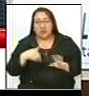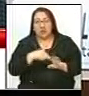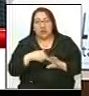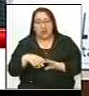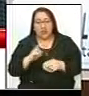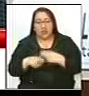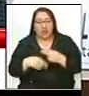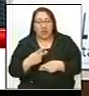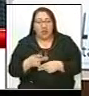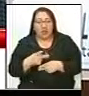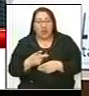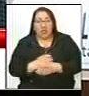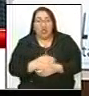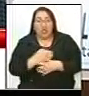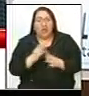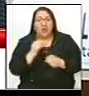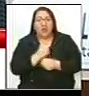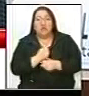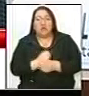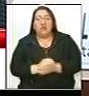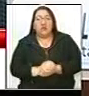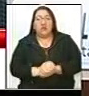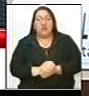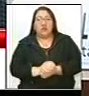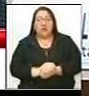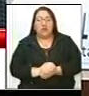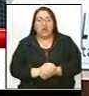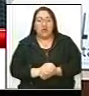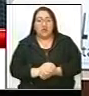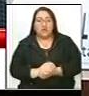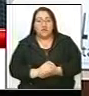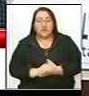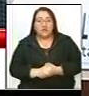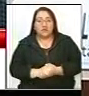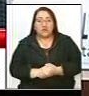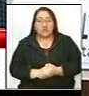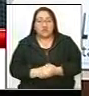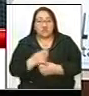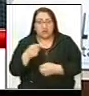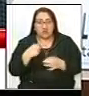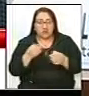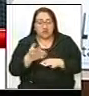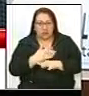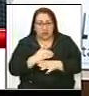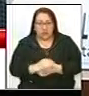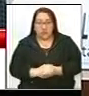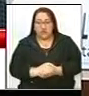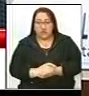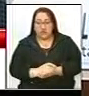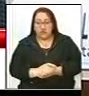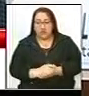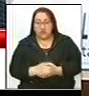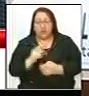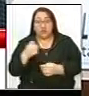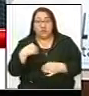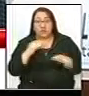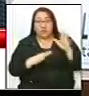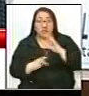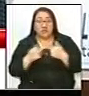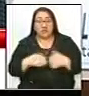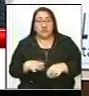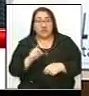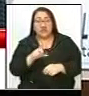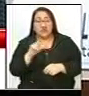como segunda línea de trabajo. Pero hoy día de esta reunión lo que queremos es, y por eso es que invitamos también al Ministerio de Economía, y por eso es que me preocupaba que